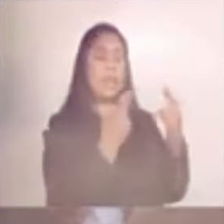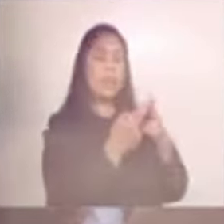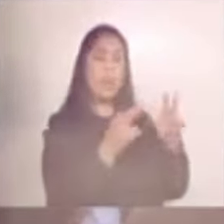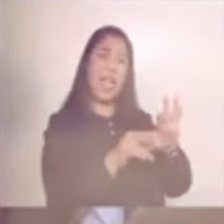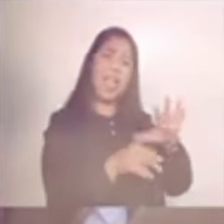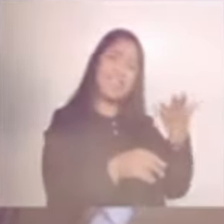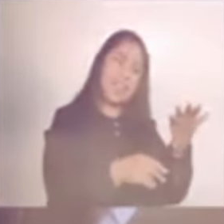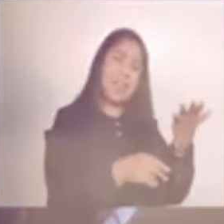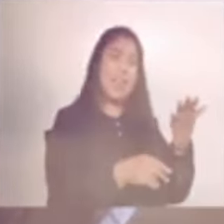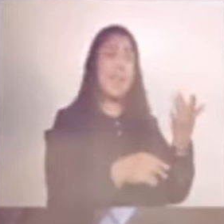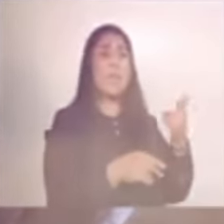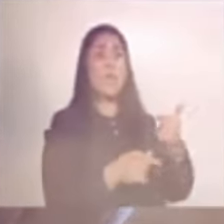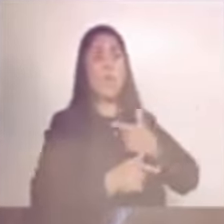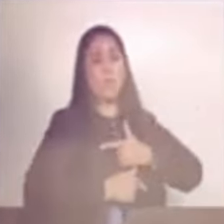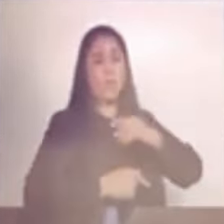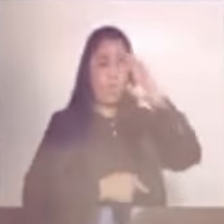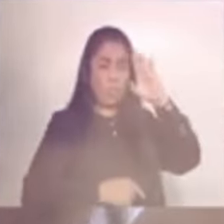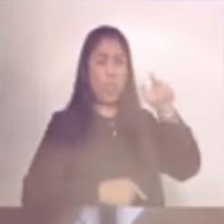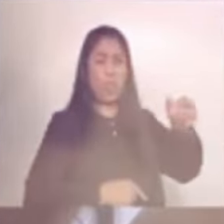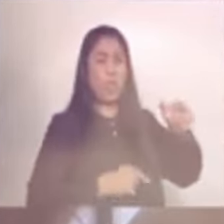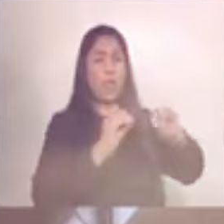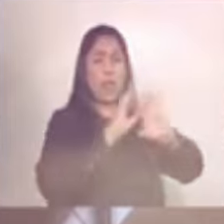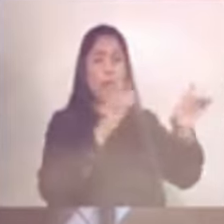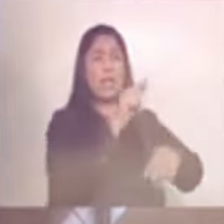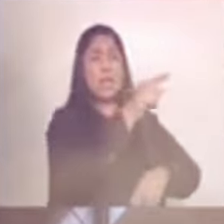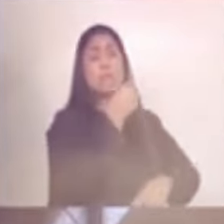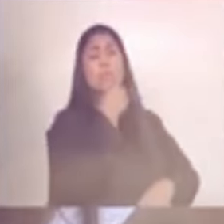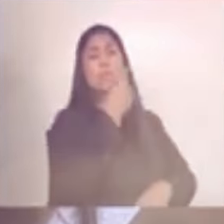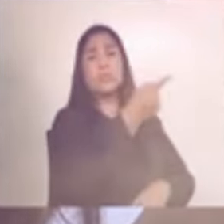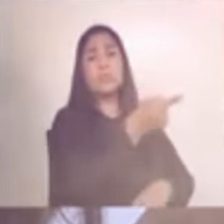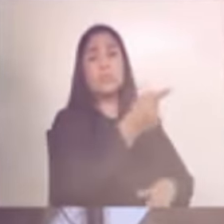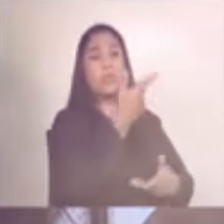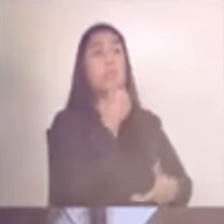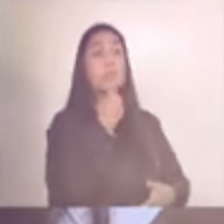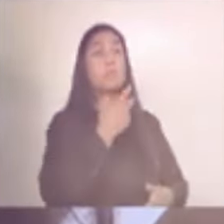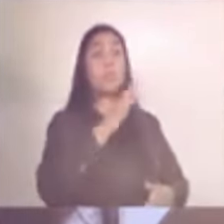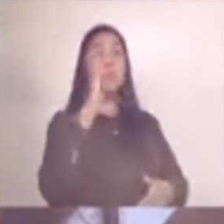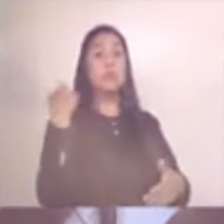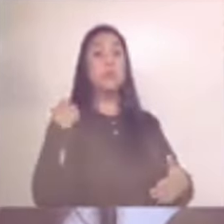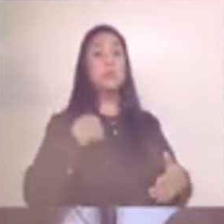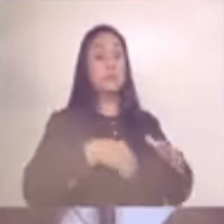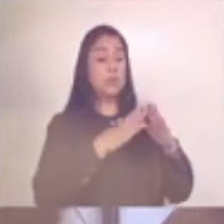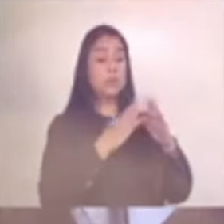con veteranos militares, si nos puede aclarar, ellos indican que se les da la promesa de viviendas,